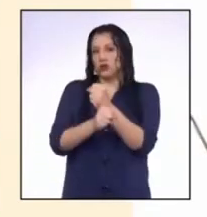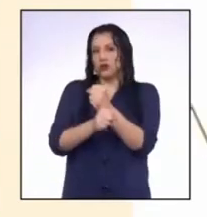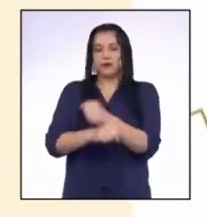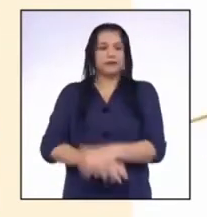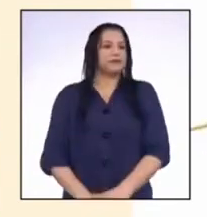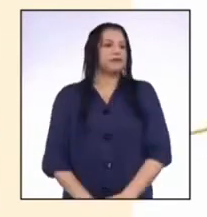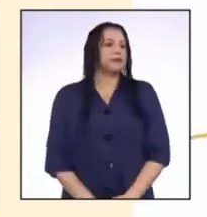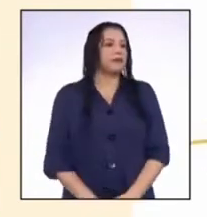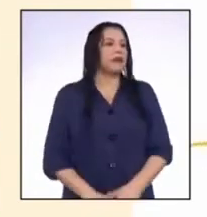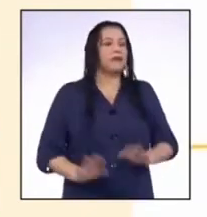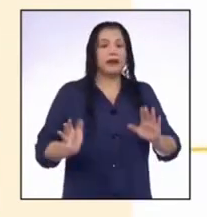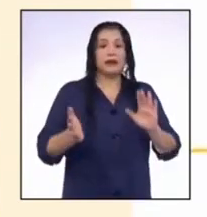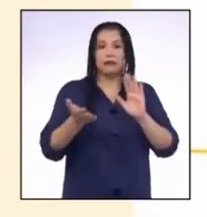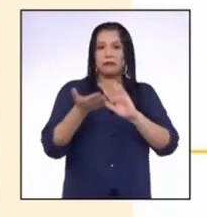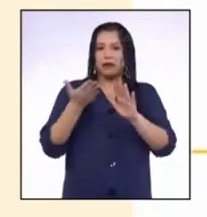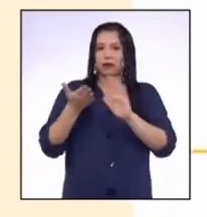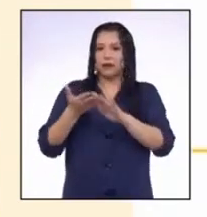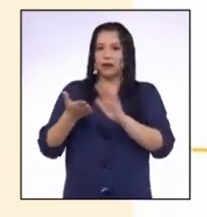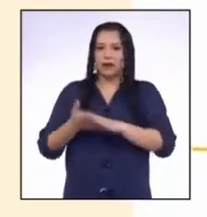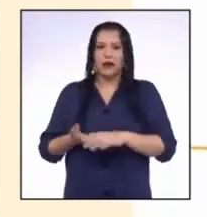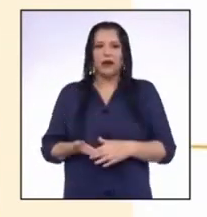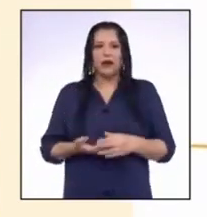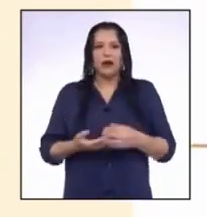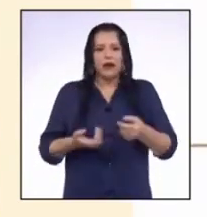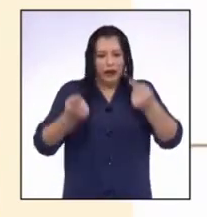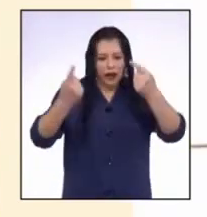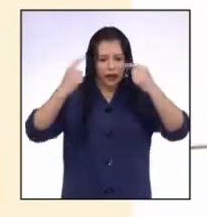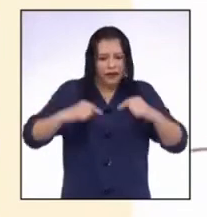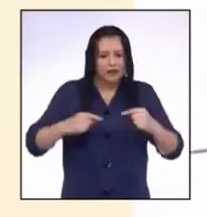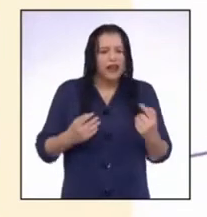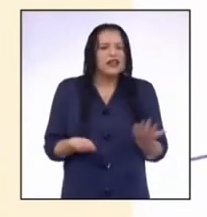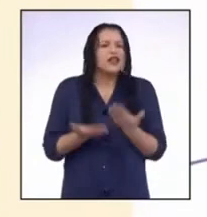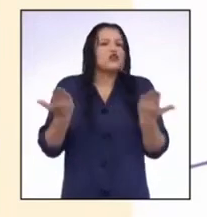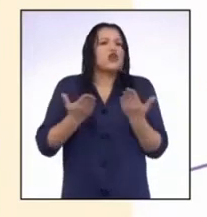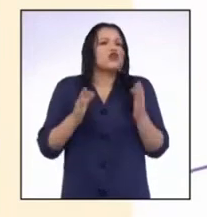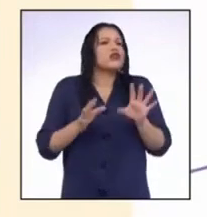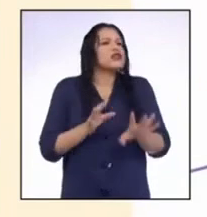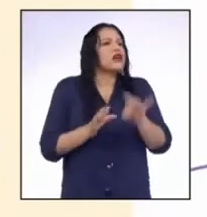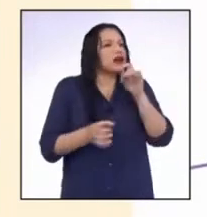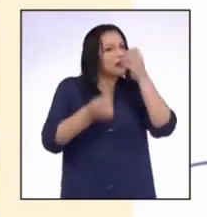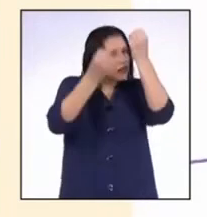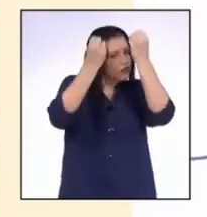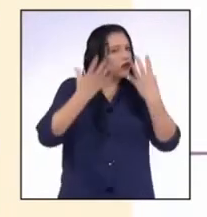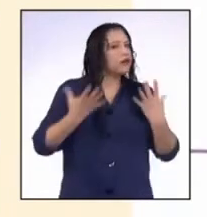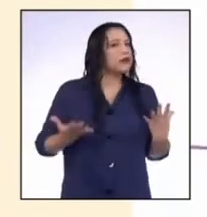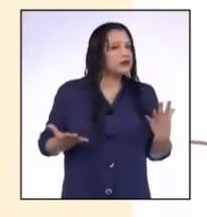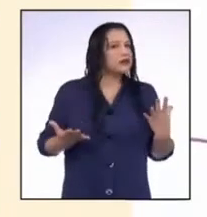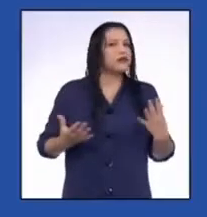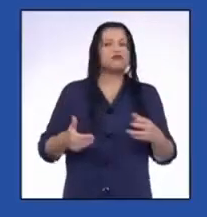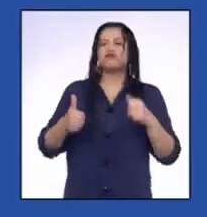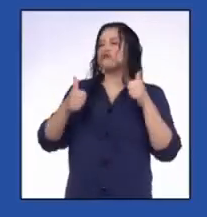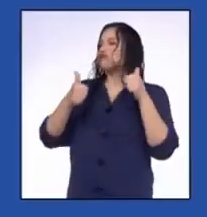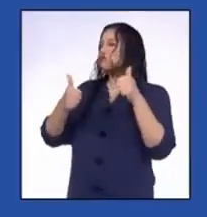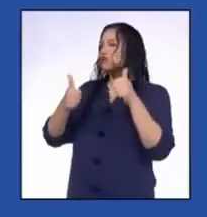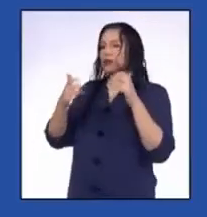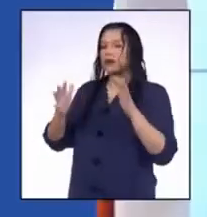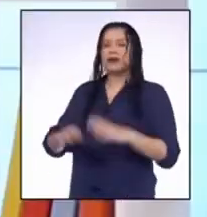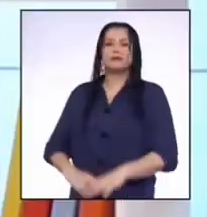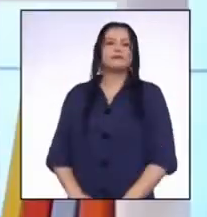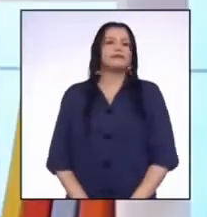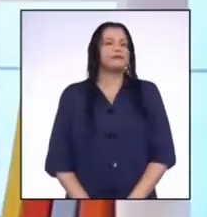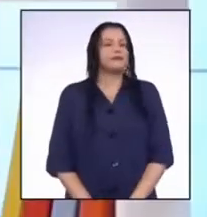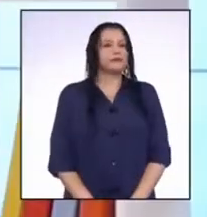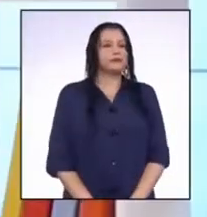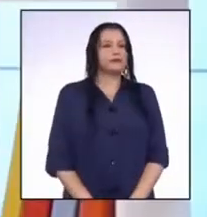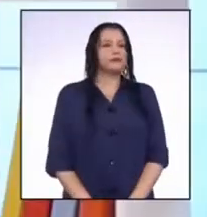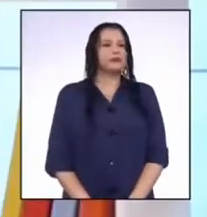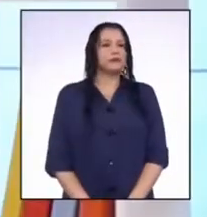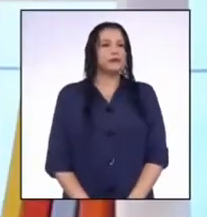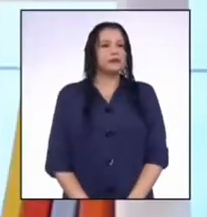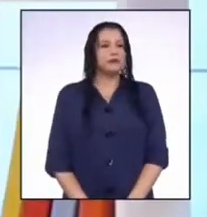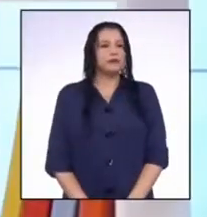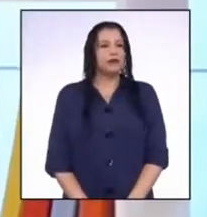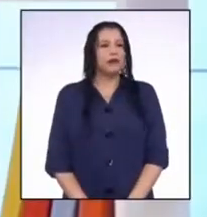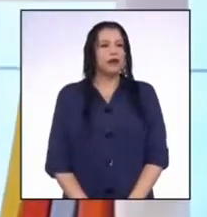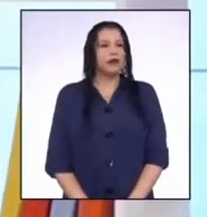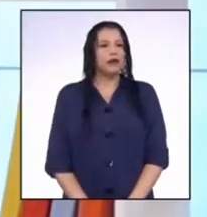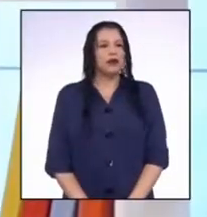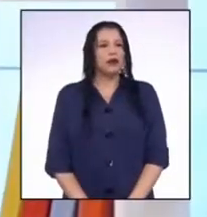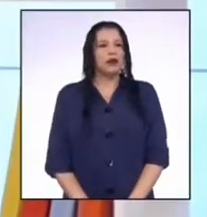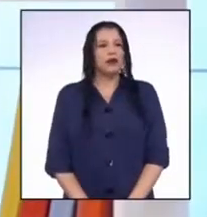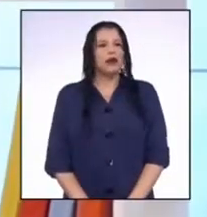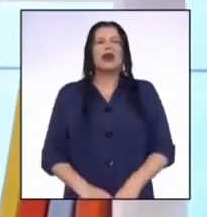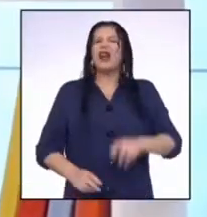¡Listo! Perdón. Y ahí está la fuente de información, como debe ser. Buen trabajo, Stephanie. Profesora,